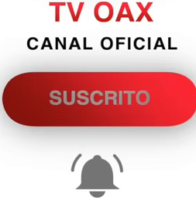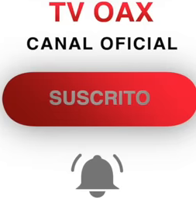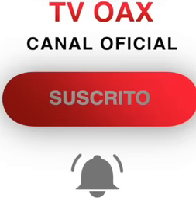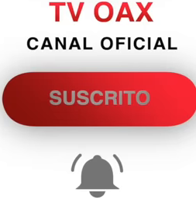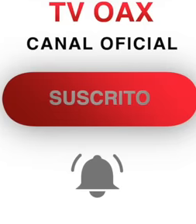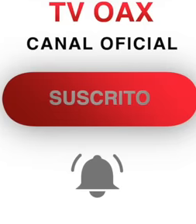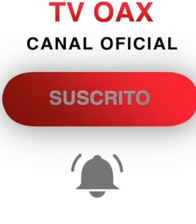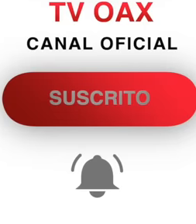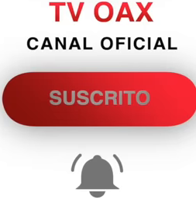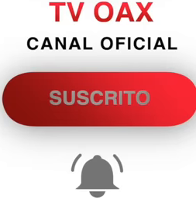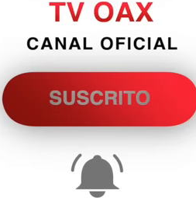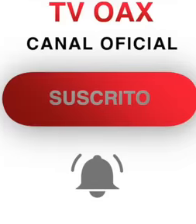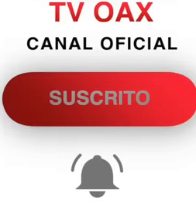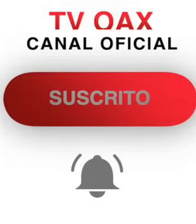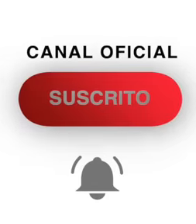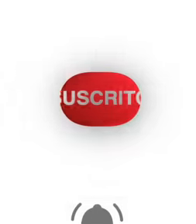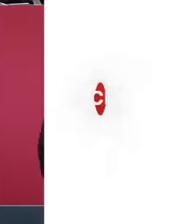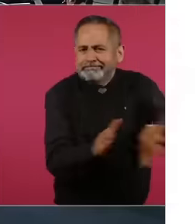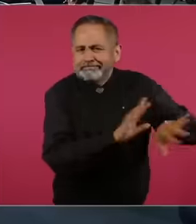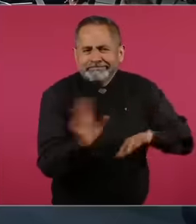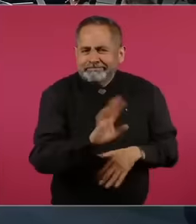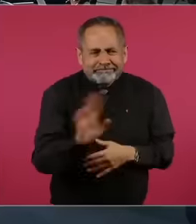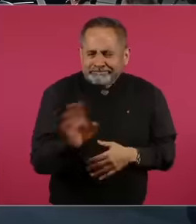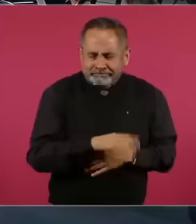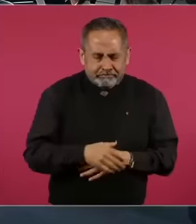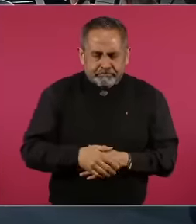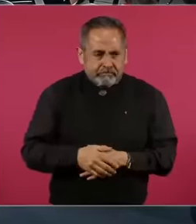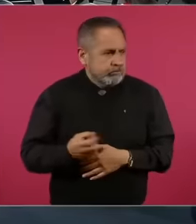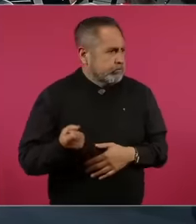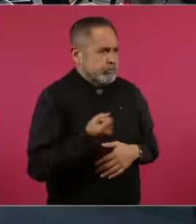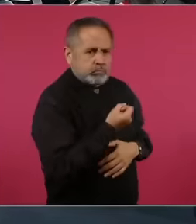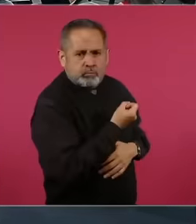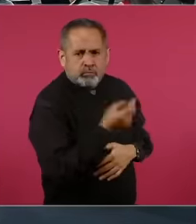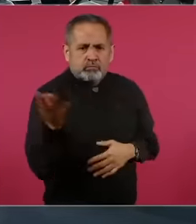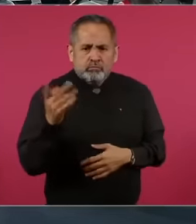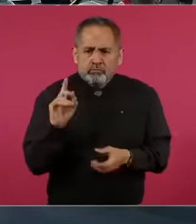porque se van a poder inscribir muchos,